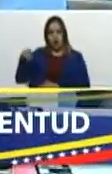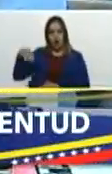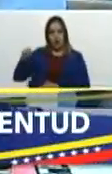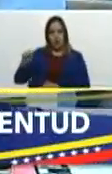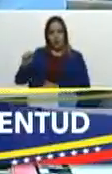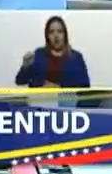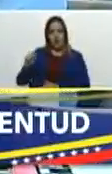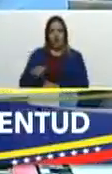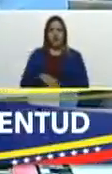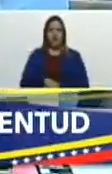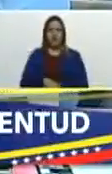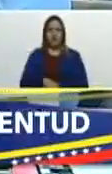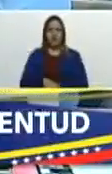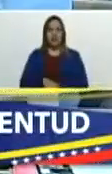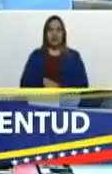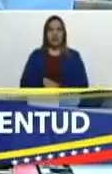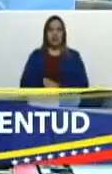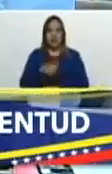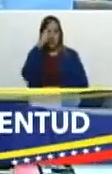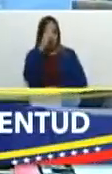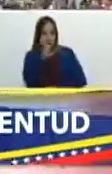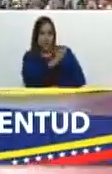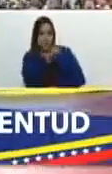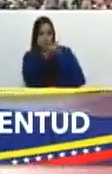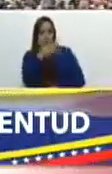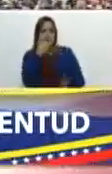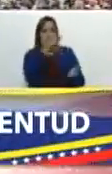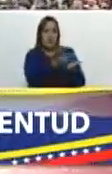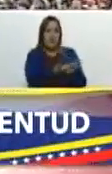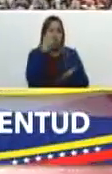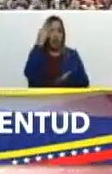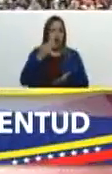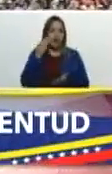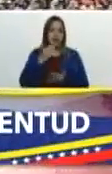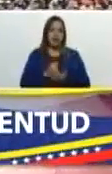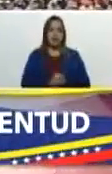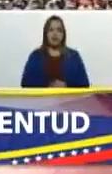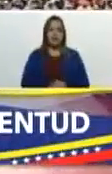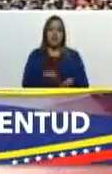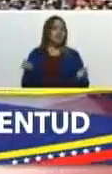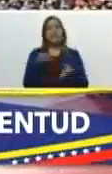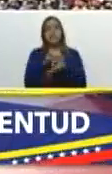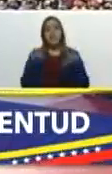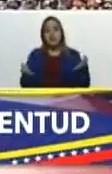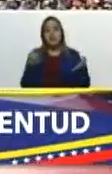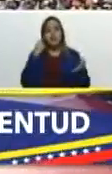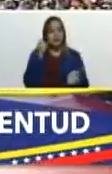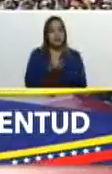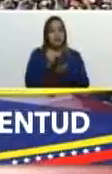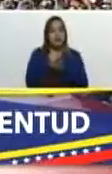raza. Así es. Que Dios te bendiga. Pues gracias. Gracias, María Betania. Excelente, fíjense